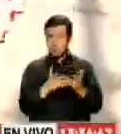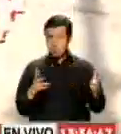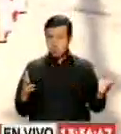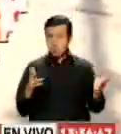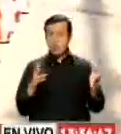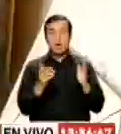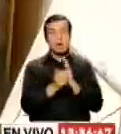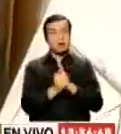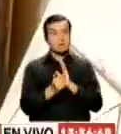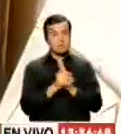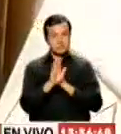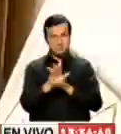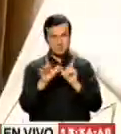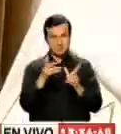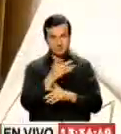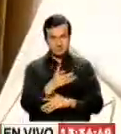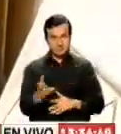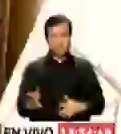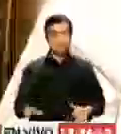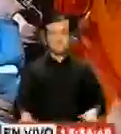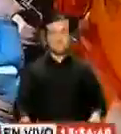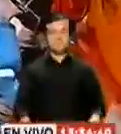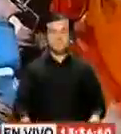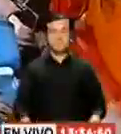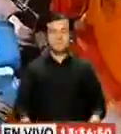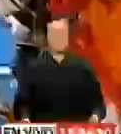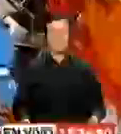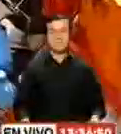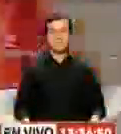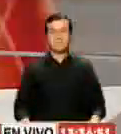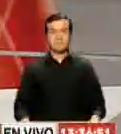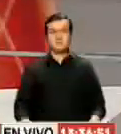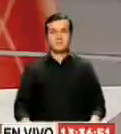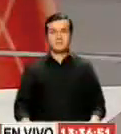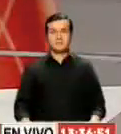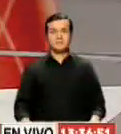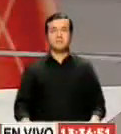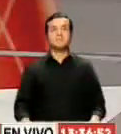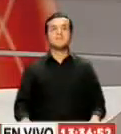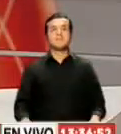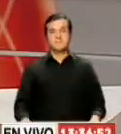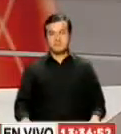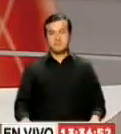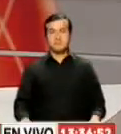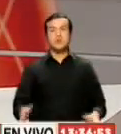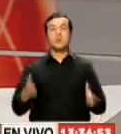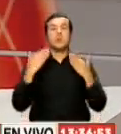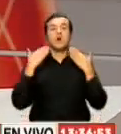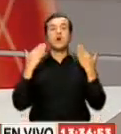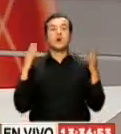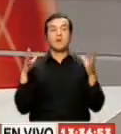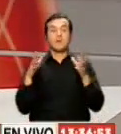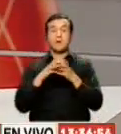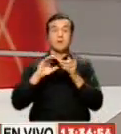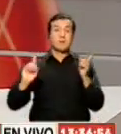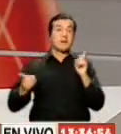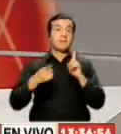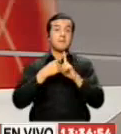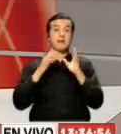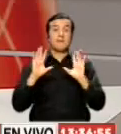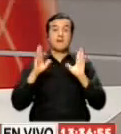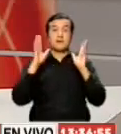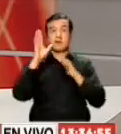sus destrezas y habilidades. César Duarte, Telediario. La Pala del Pacífico fue sede del primer festival de